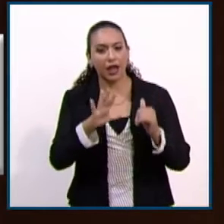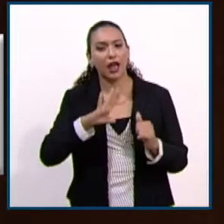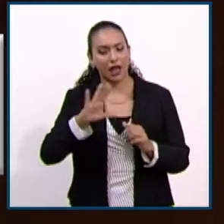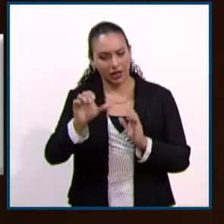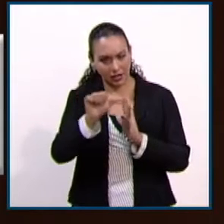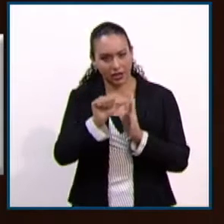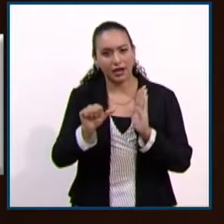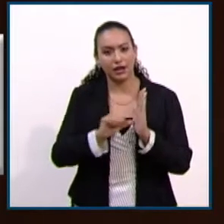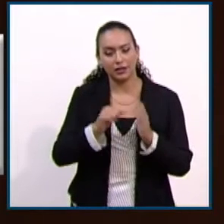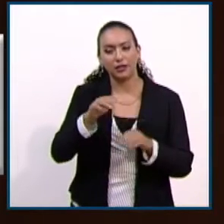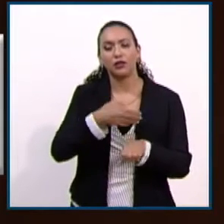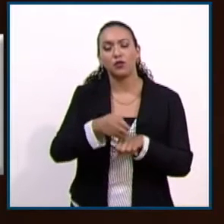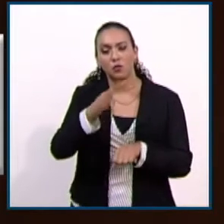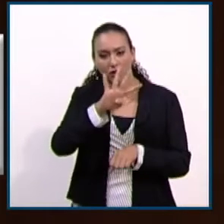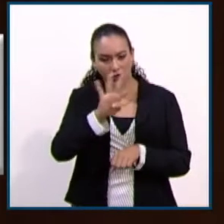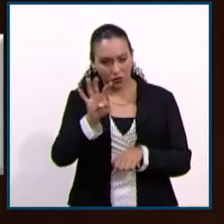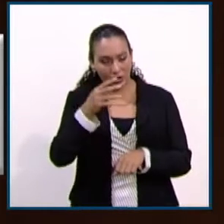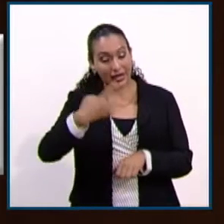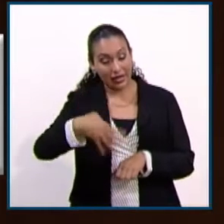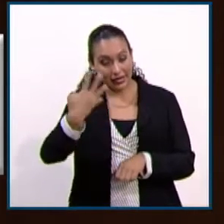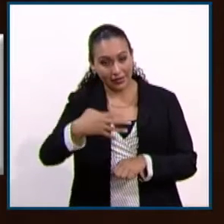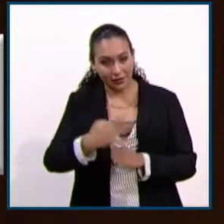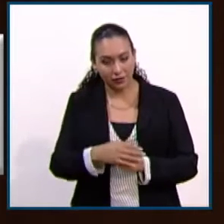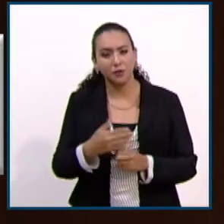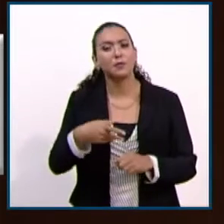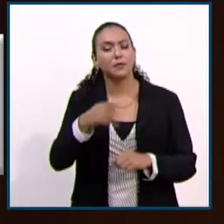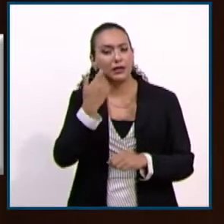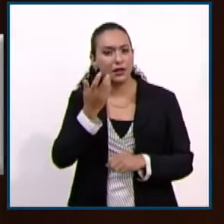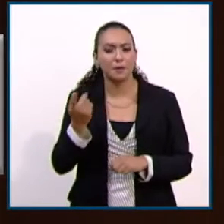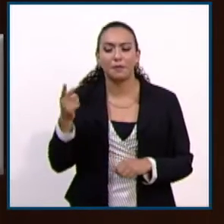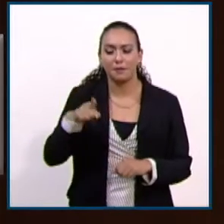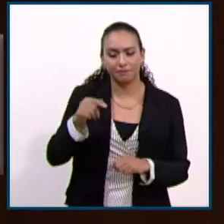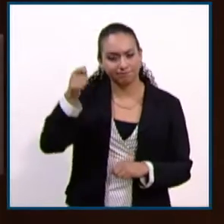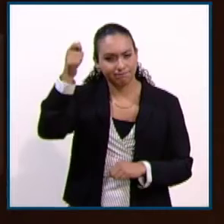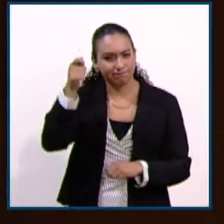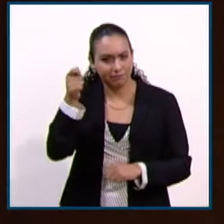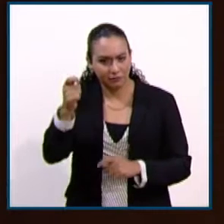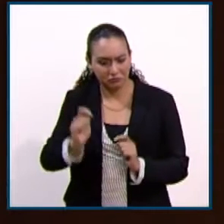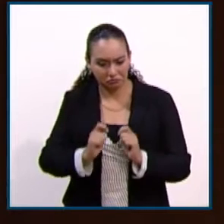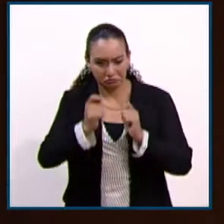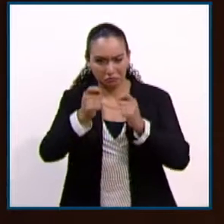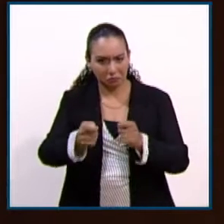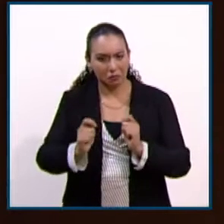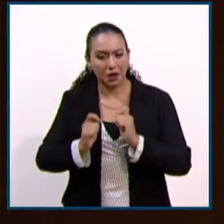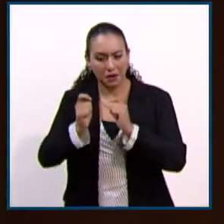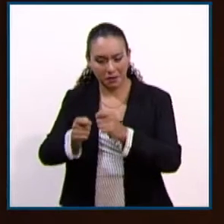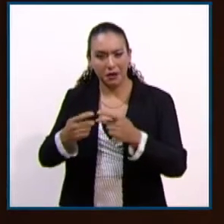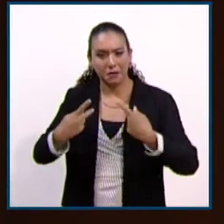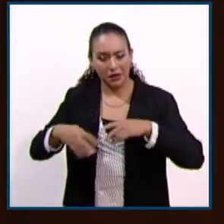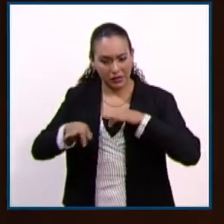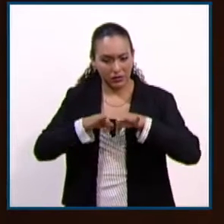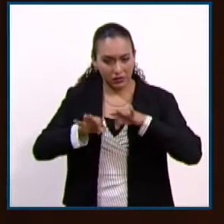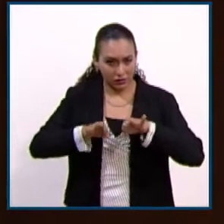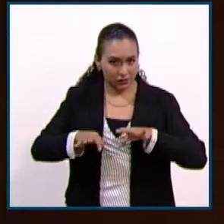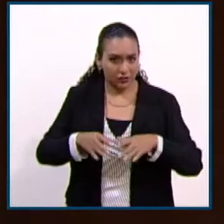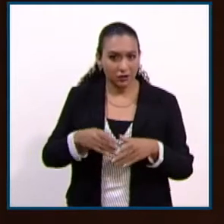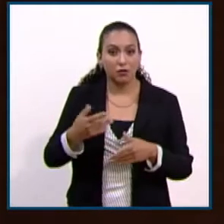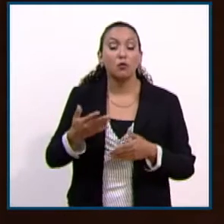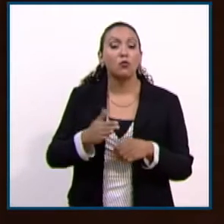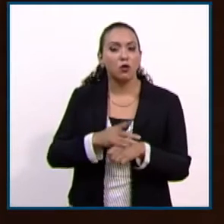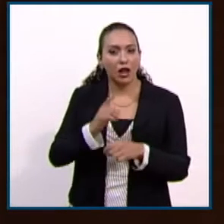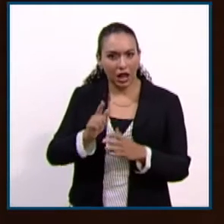14 constitucional, ya que al ordenar que las pensiones otorgadas previamente a la entrada en vigor del